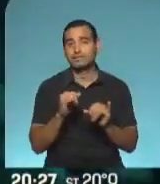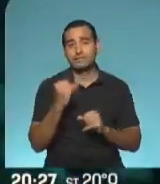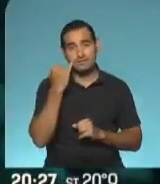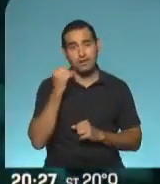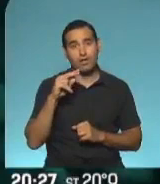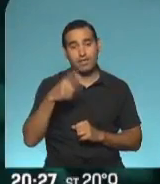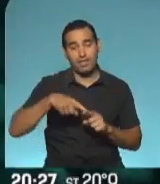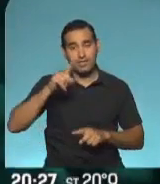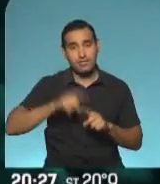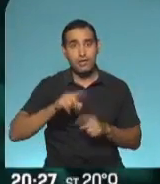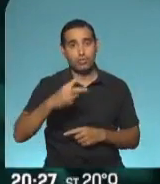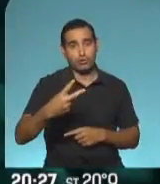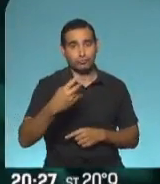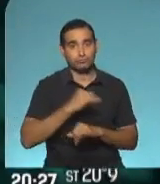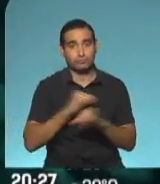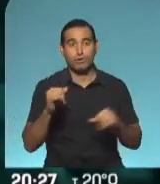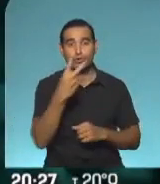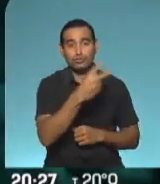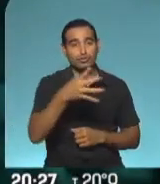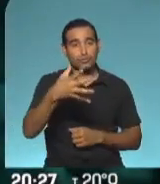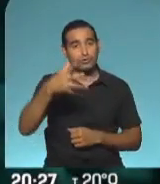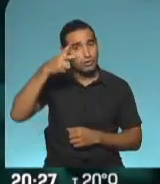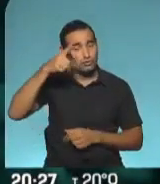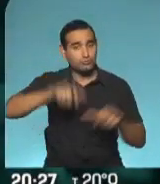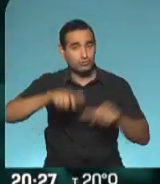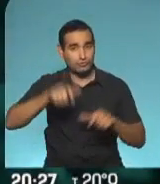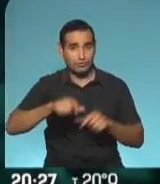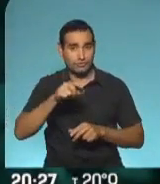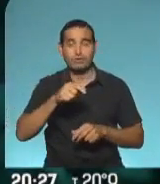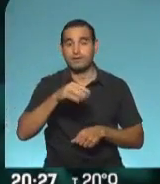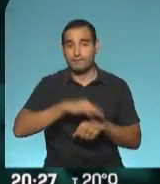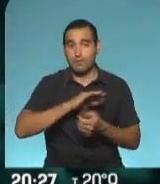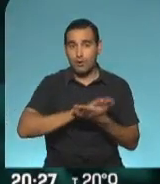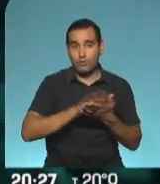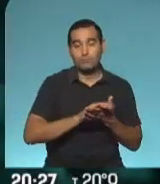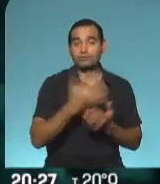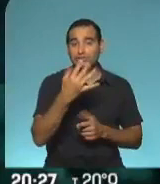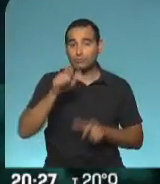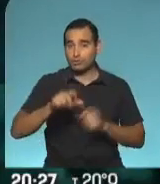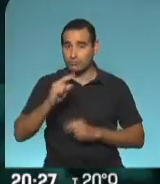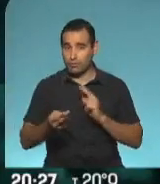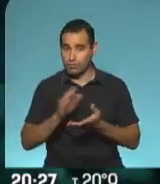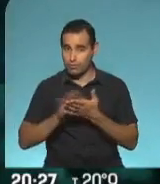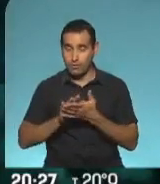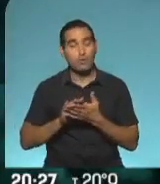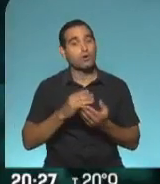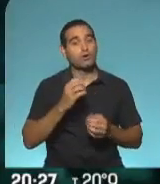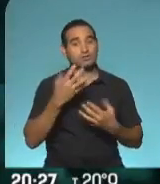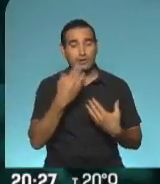veces en el día. Los nuevos casos son 258. Un total de fallecidos de 5 personas. Recuperados,